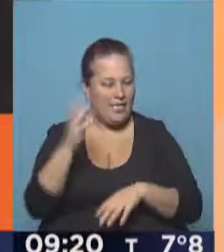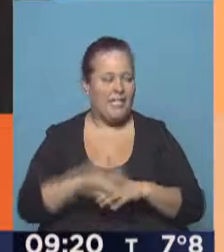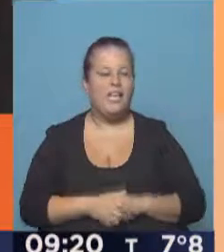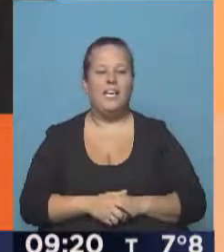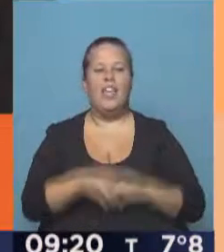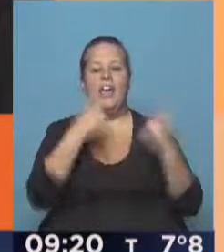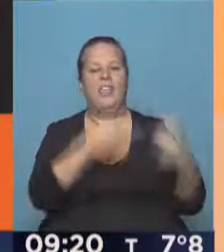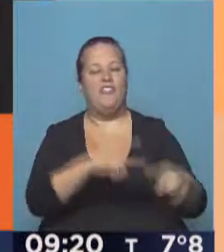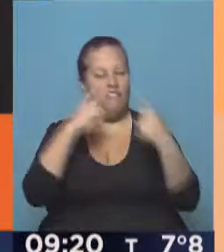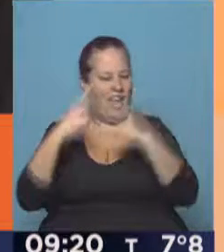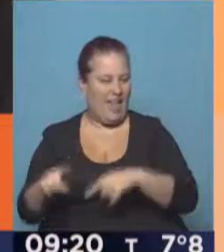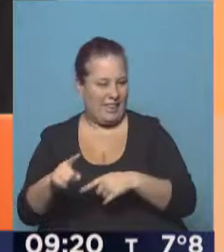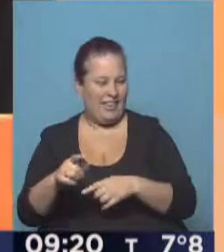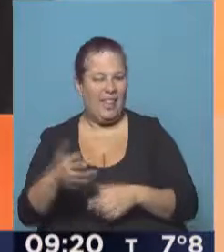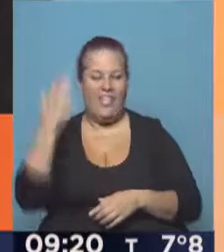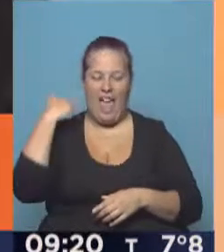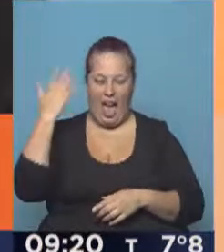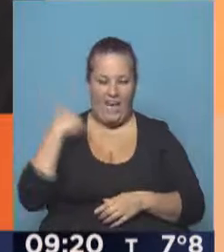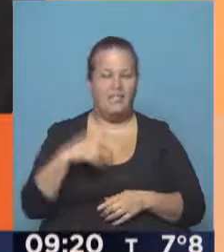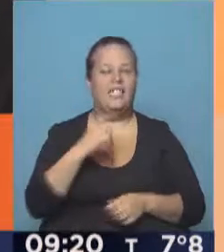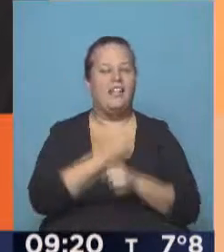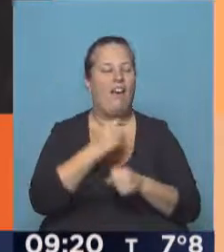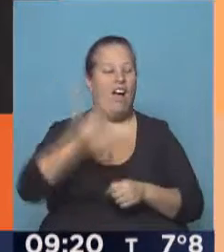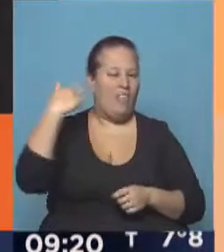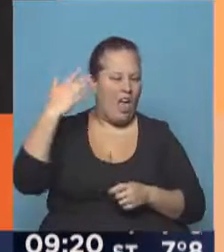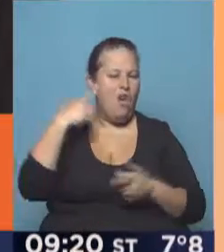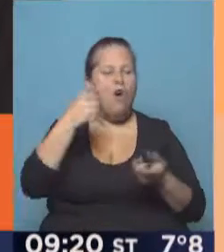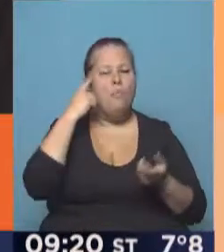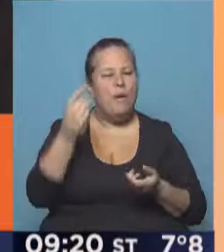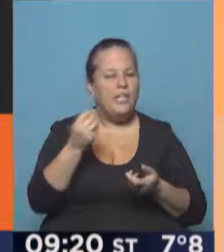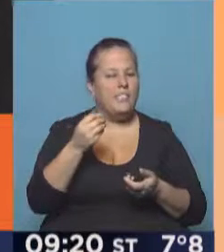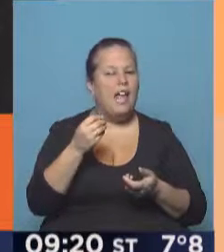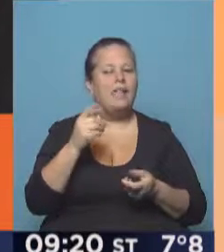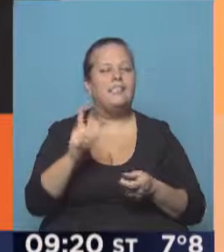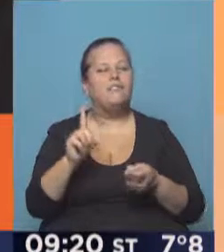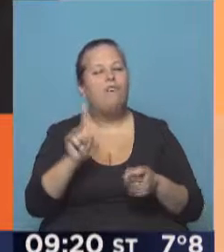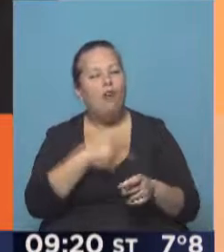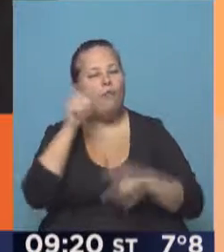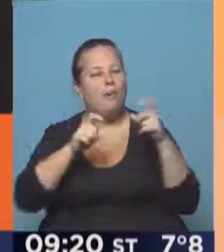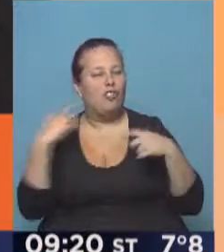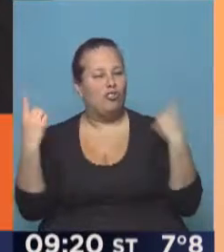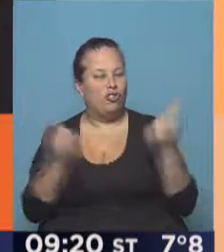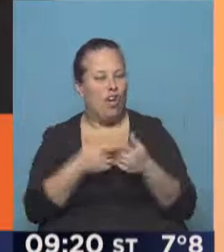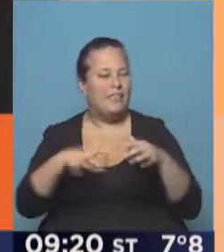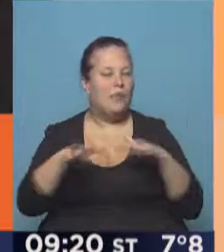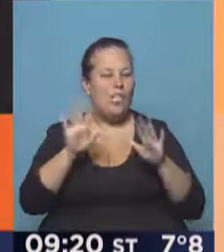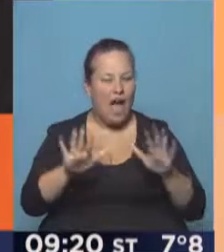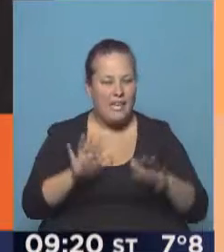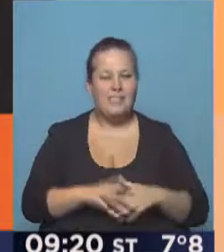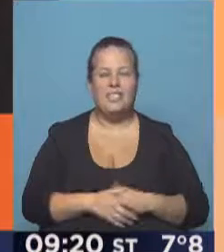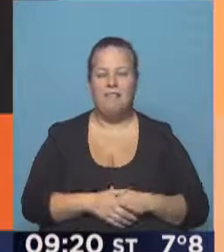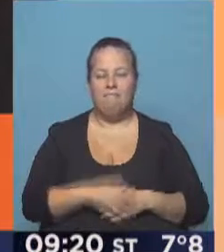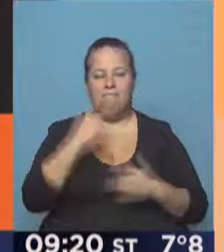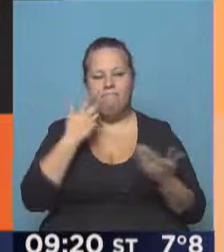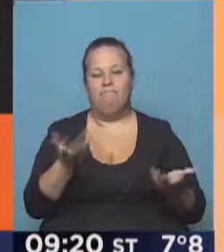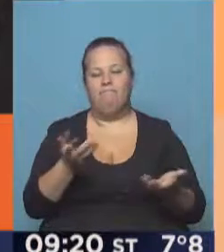y las diferencias, ¿no? Anteriores con gestiones anteriores. ¿Cómo cree que se está adaptando la sociedad en general con todo este tipo de situaciones que se dan a